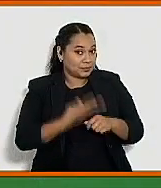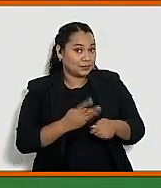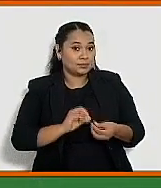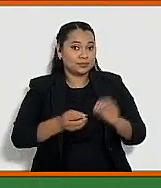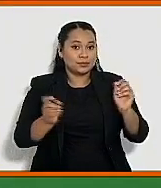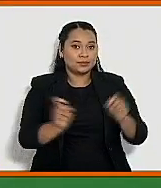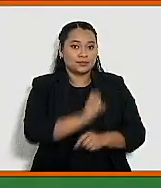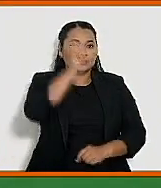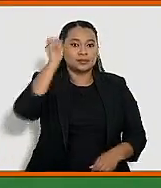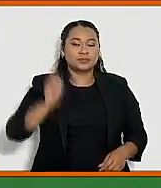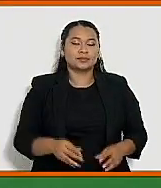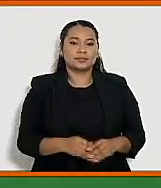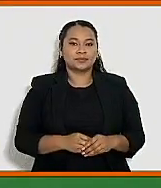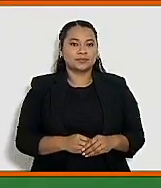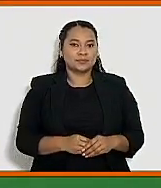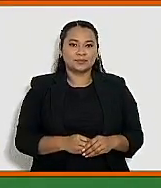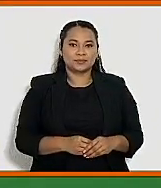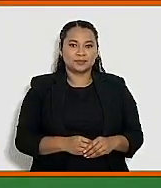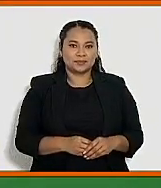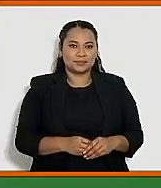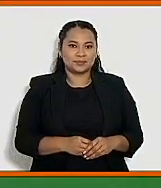es...